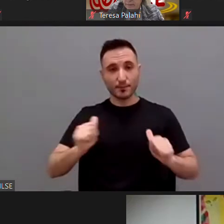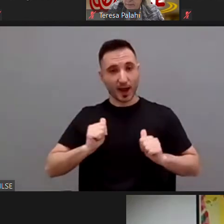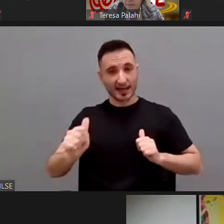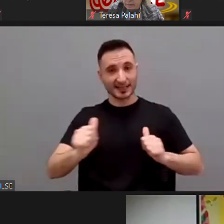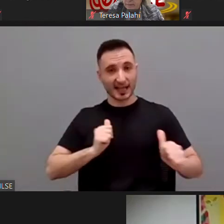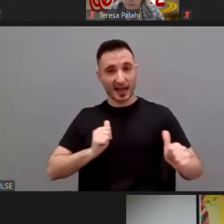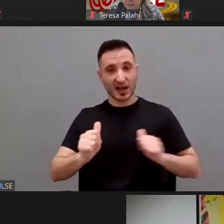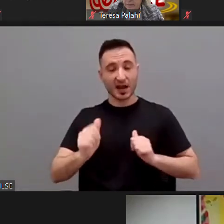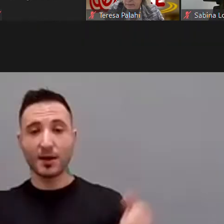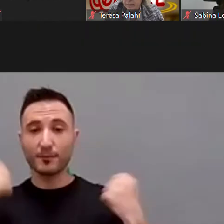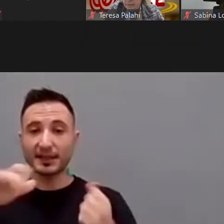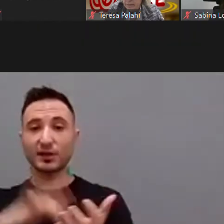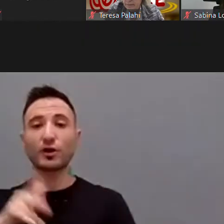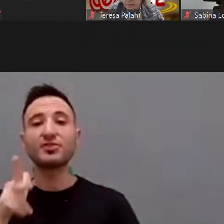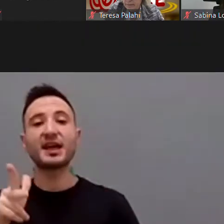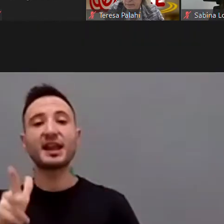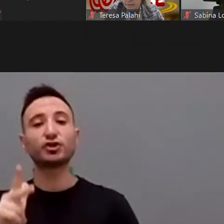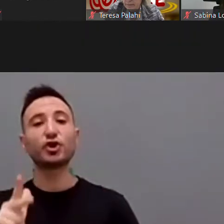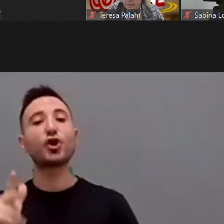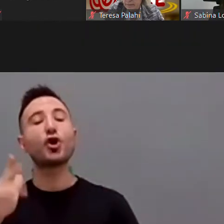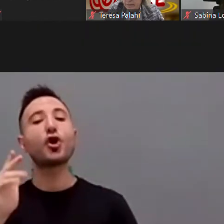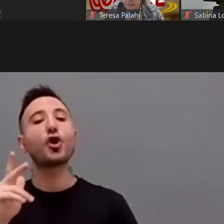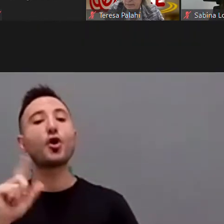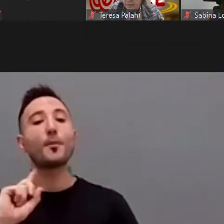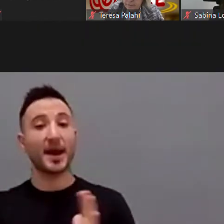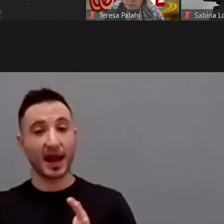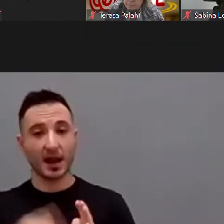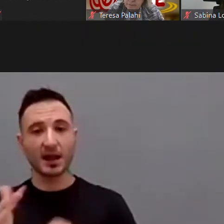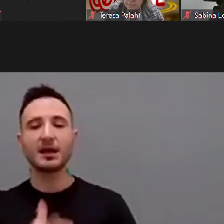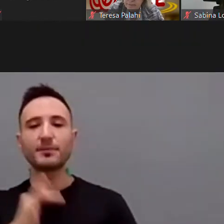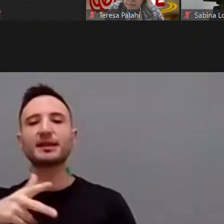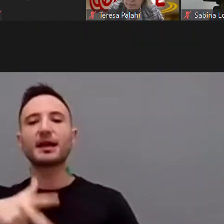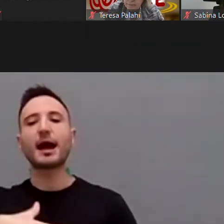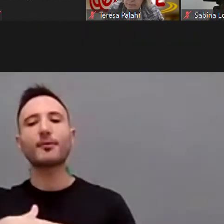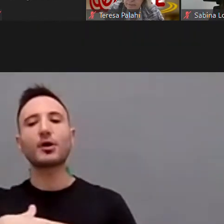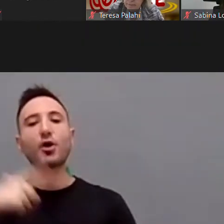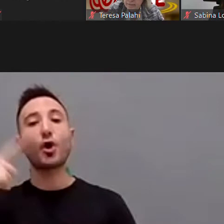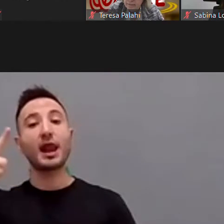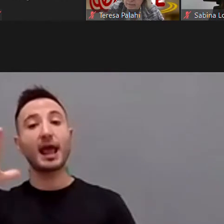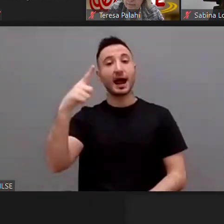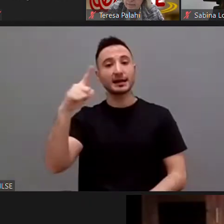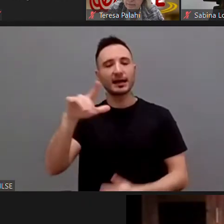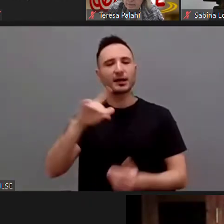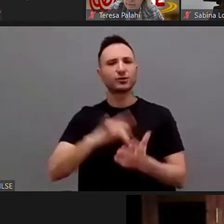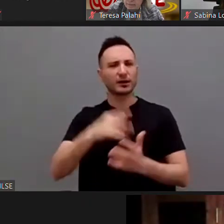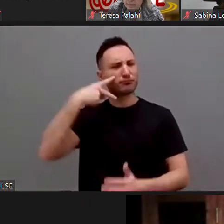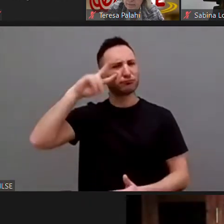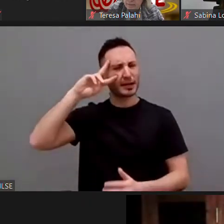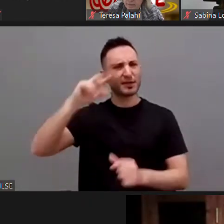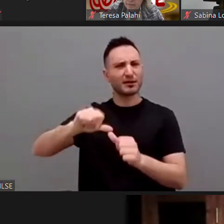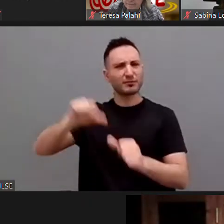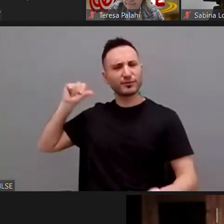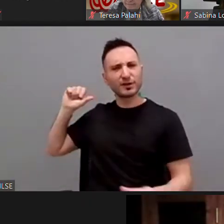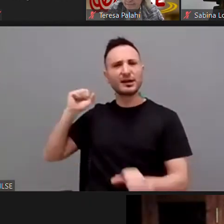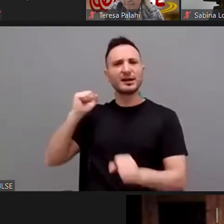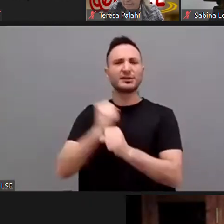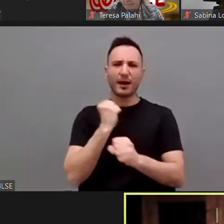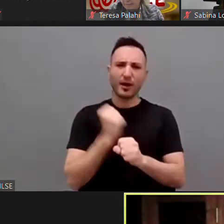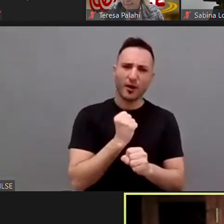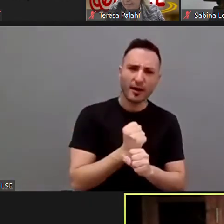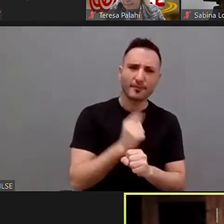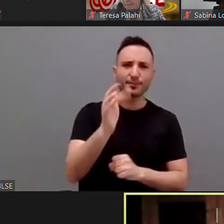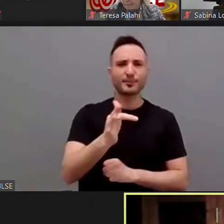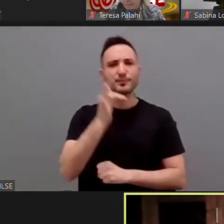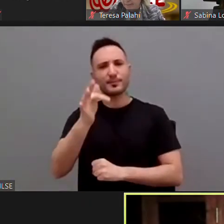Penal, es abogado en Legalitas con una amplia experiencia en Derecho Laboral y Penal. Ismael, buenos días. ¿Qué tal?